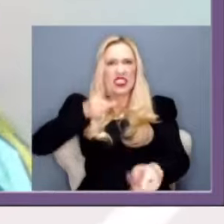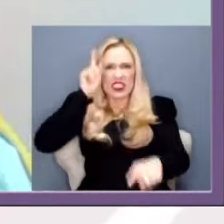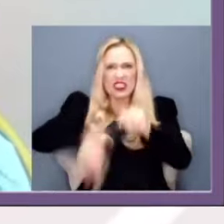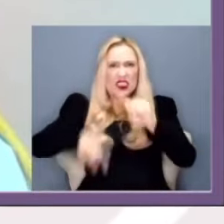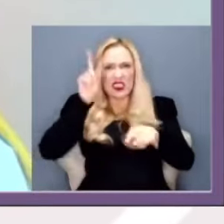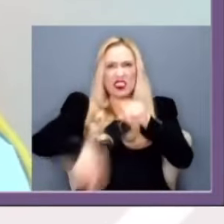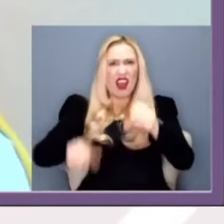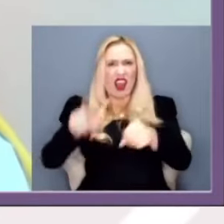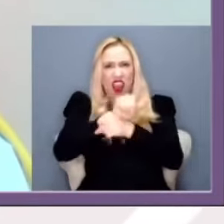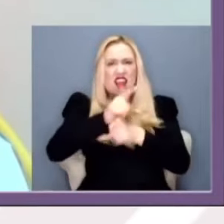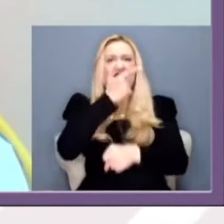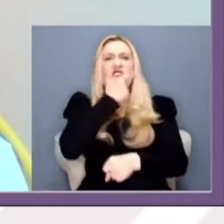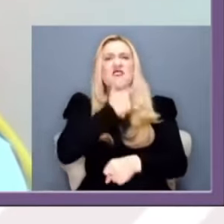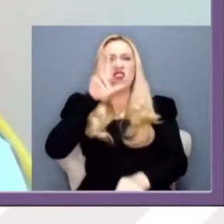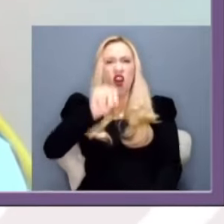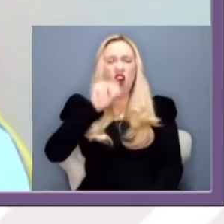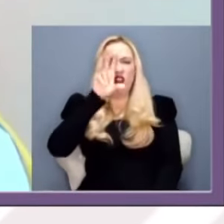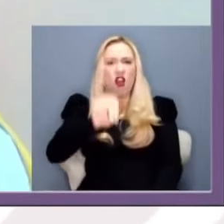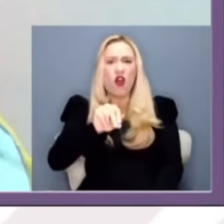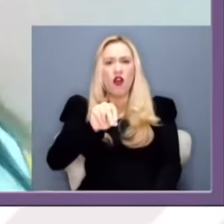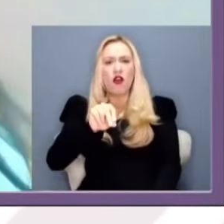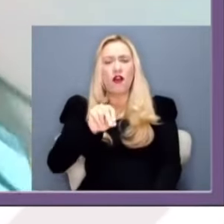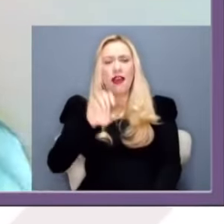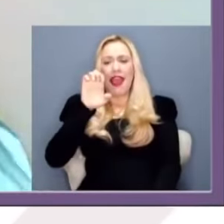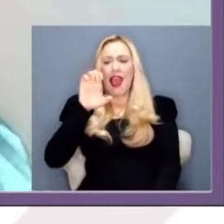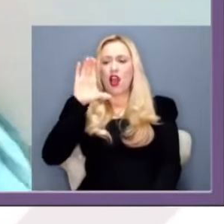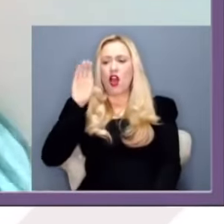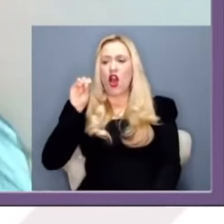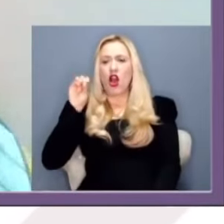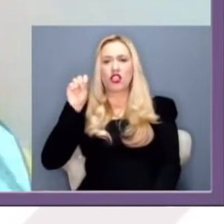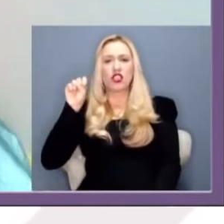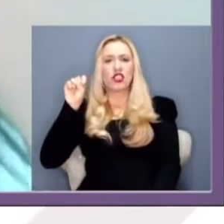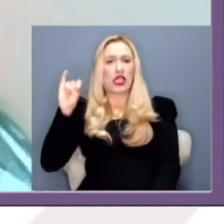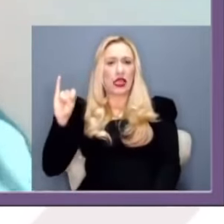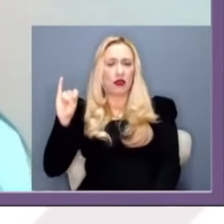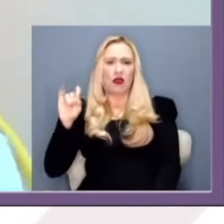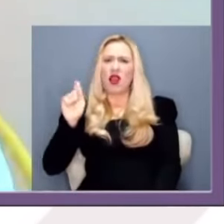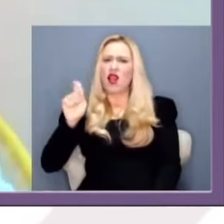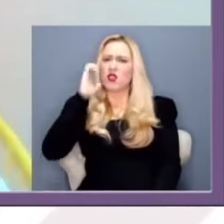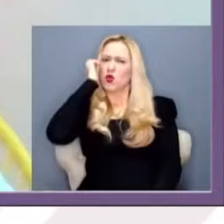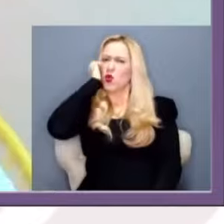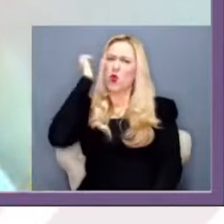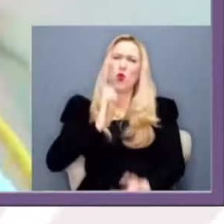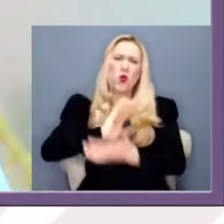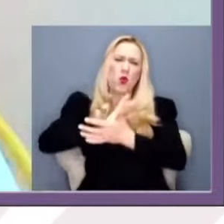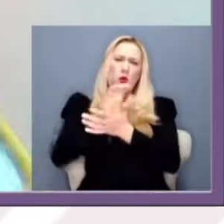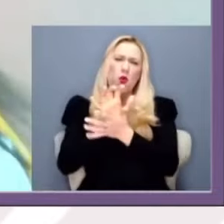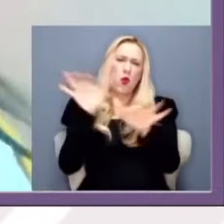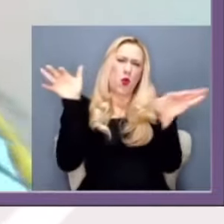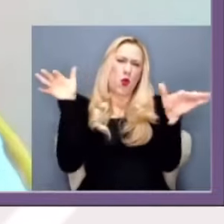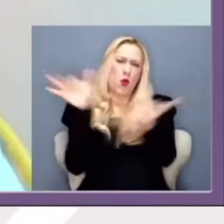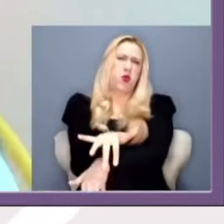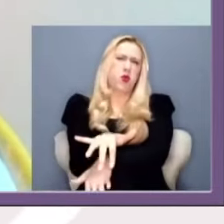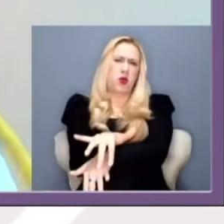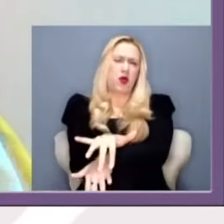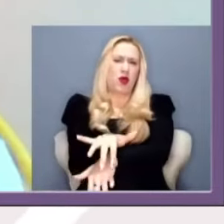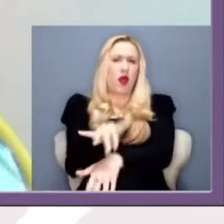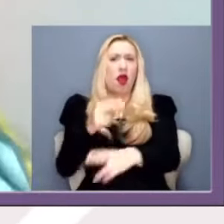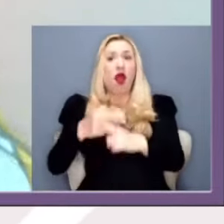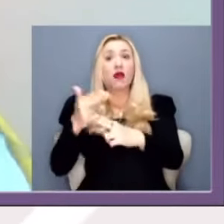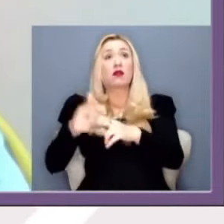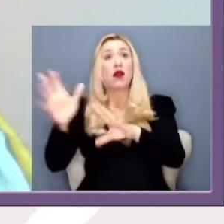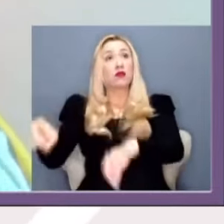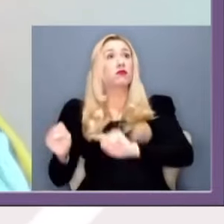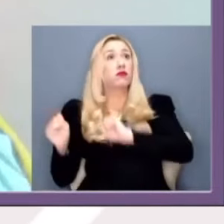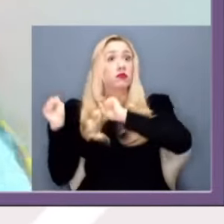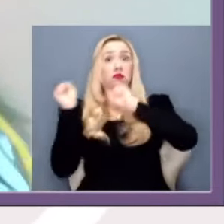género, ECOSIG por sus siglas, y son tratos crueles, inhumanos y denigrantes que van desde privación ilegal de la libertad, terapias